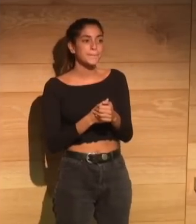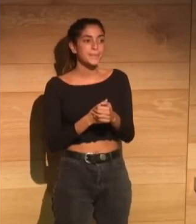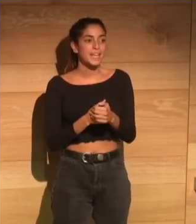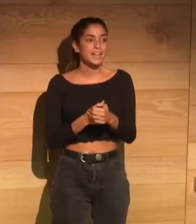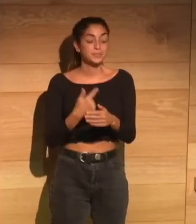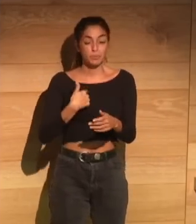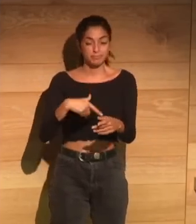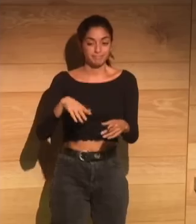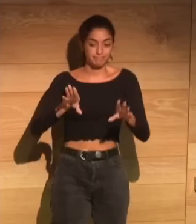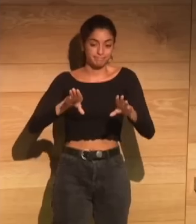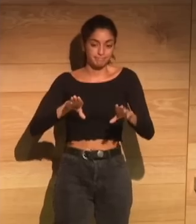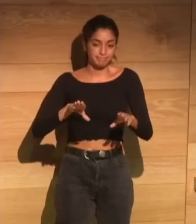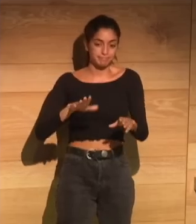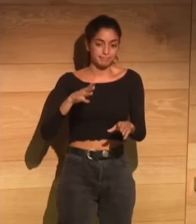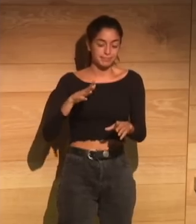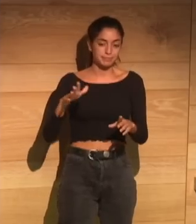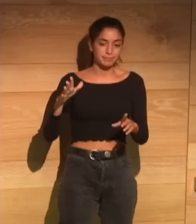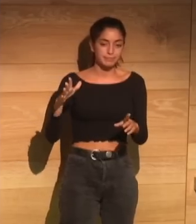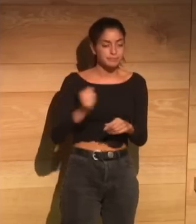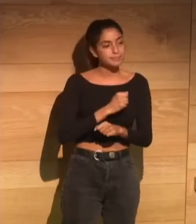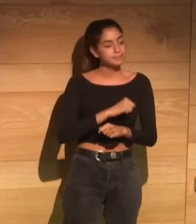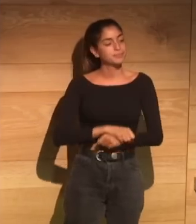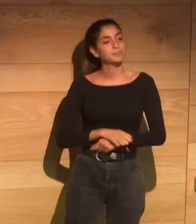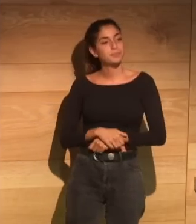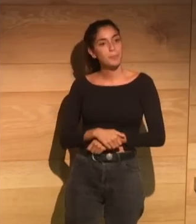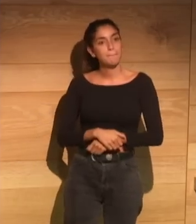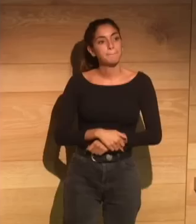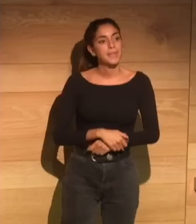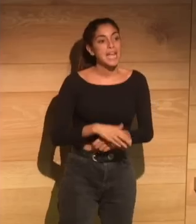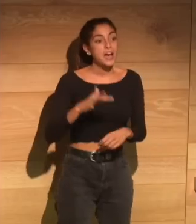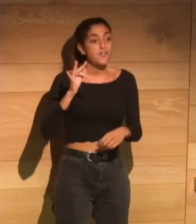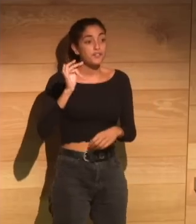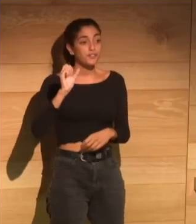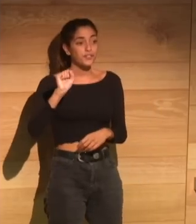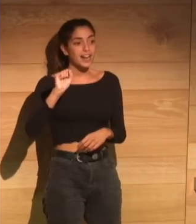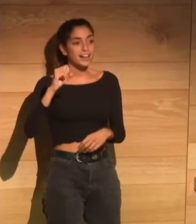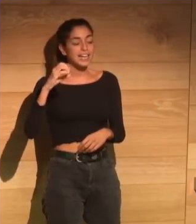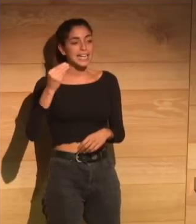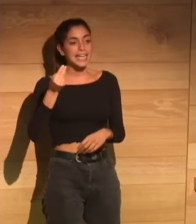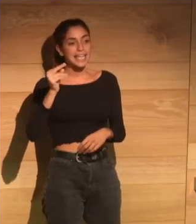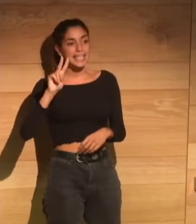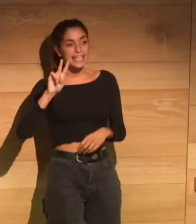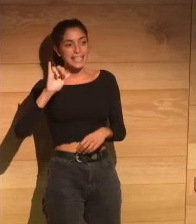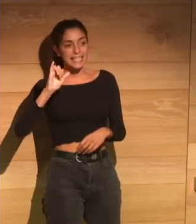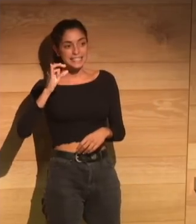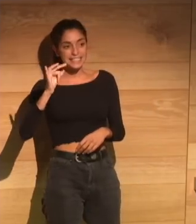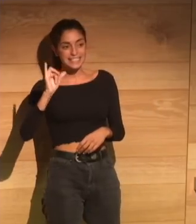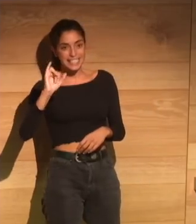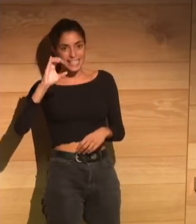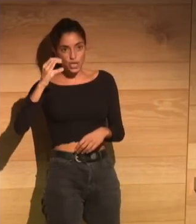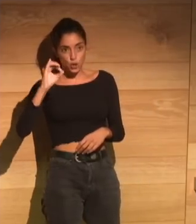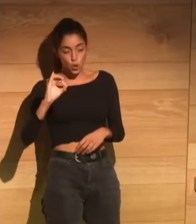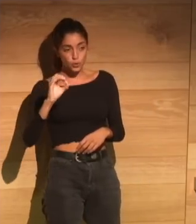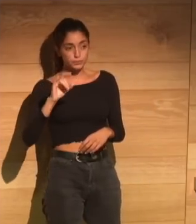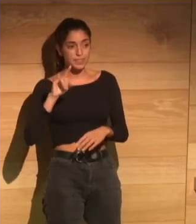cogido ahí. No, me ha dejado. Que viene de faquísticos, que es engañar, y escope, que es mirar. O sea, engañar a la mirada, engañar al